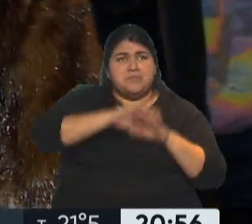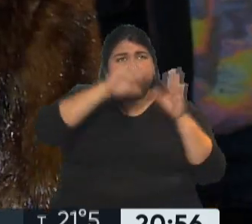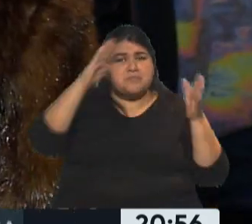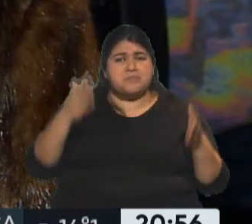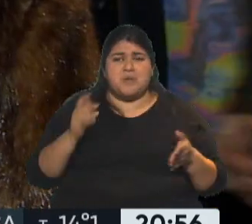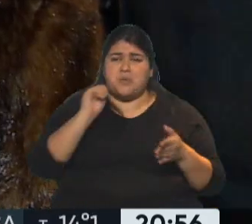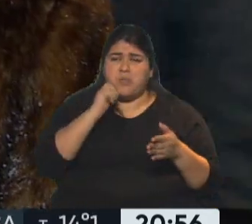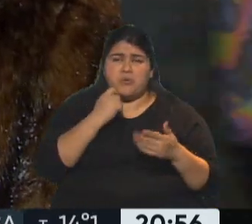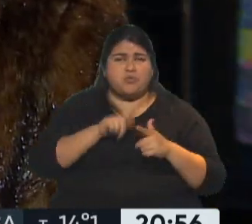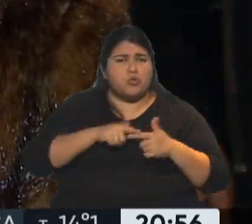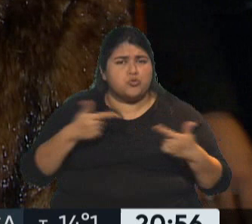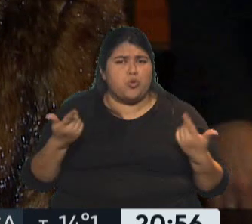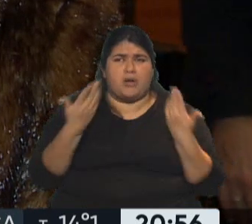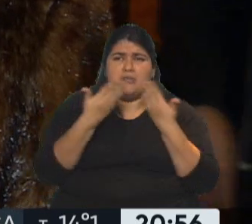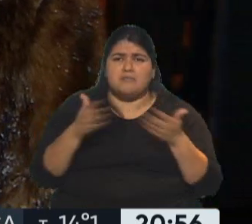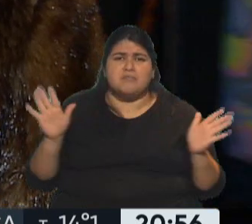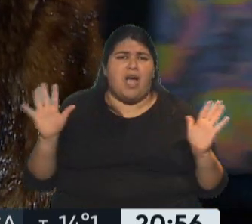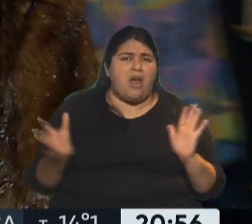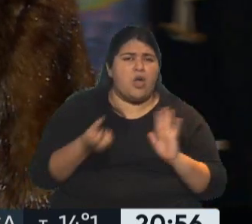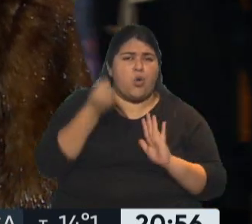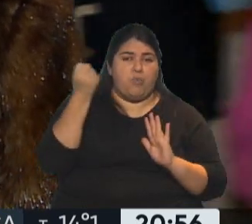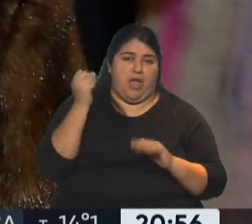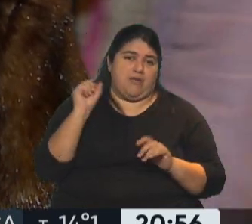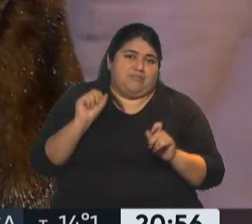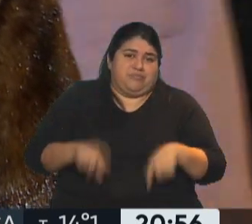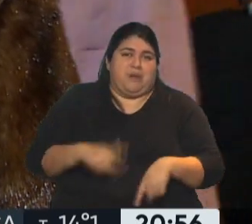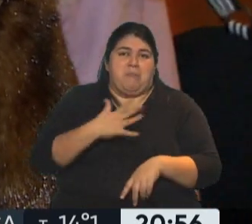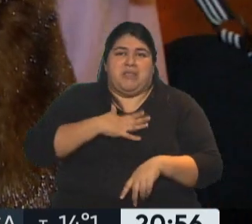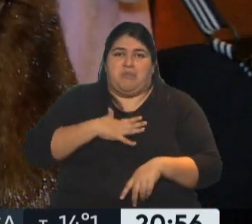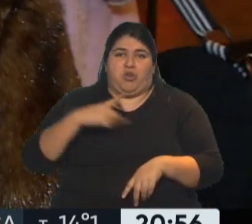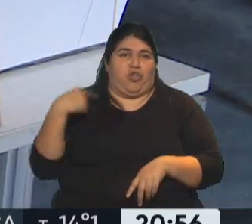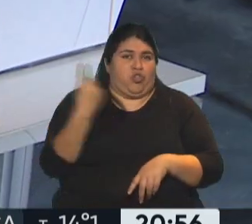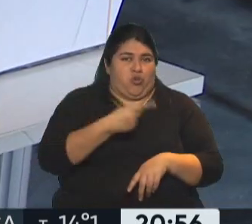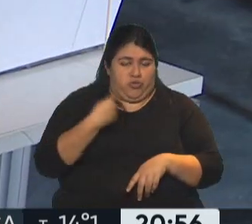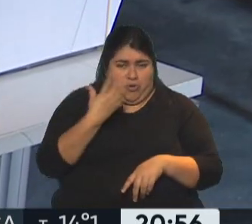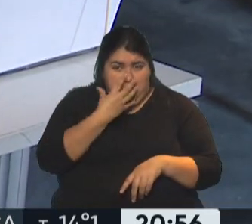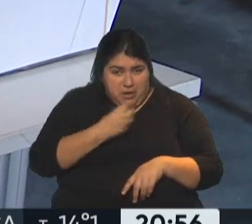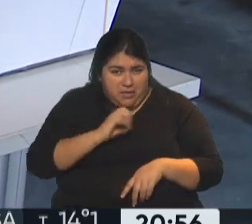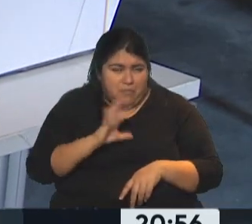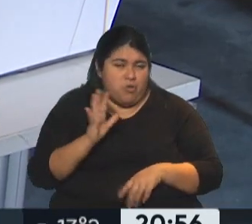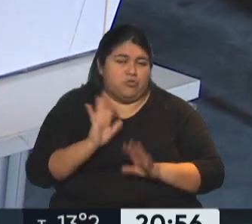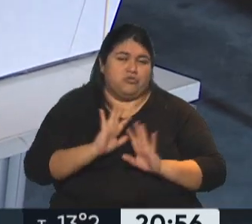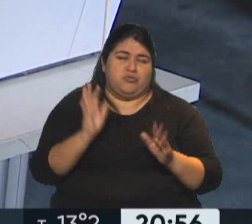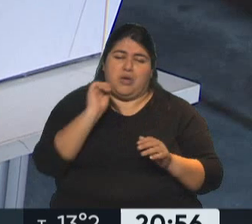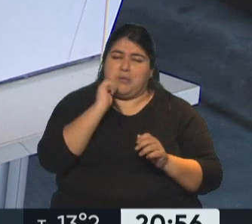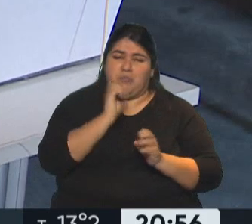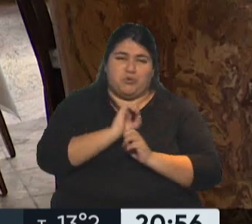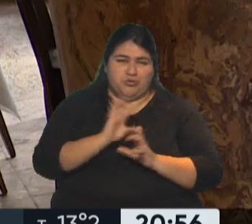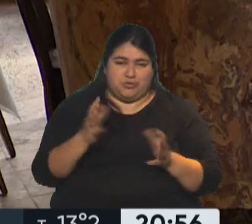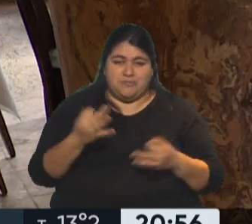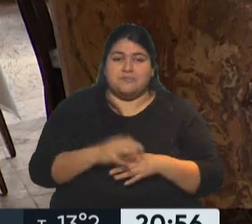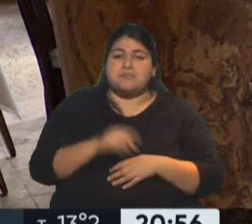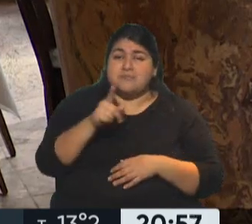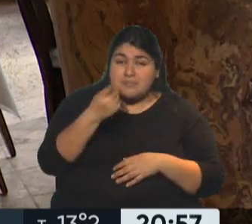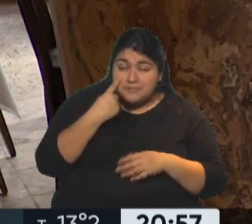que se haya recuperado porque es el patrimonio de todos. La verdad que está hermoso, un lujo. ¿Usted ya conocía el